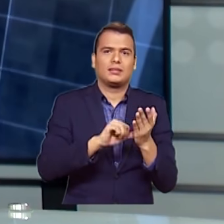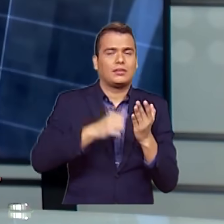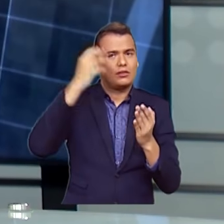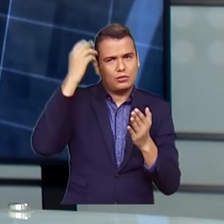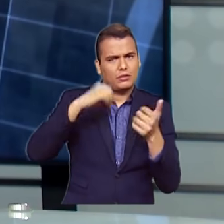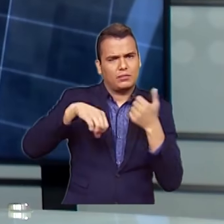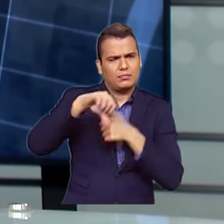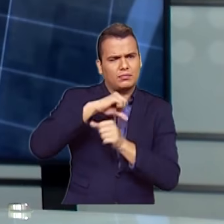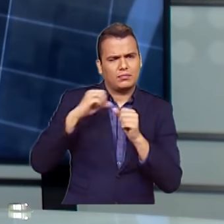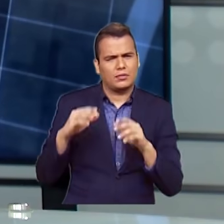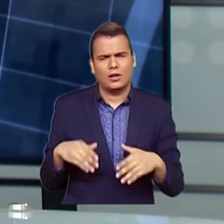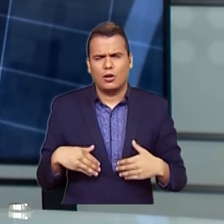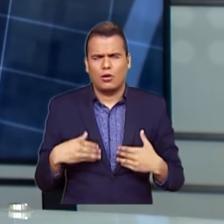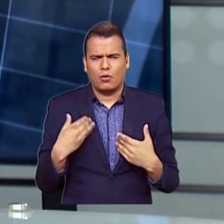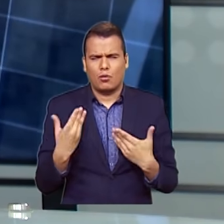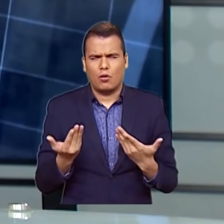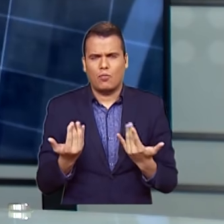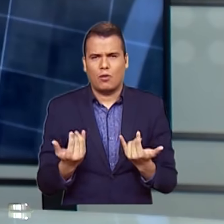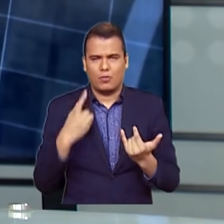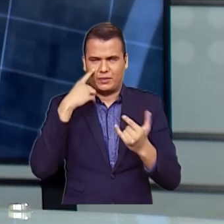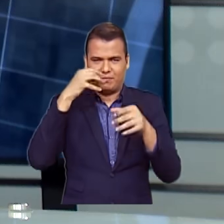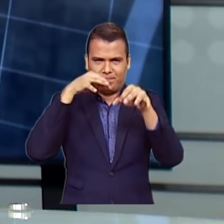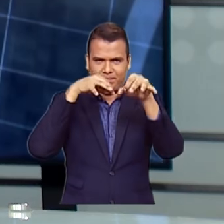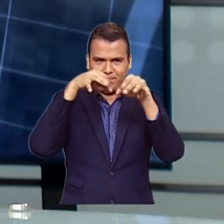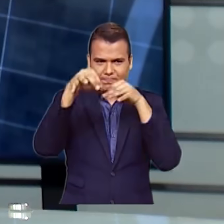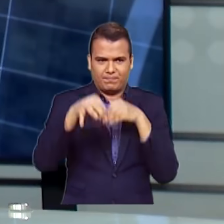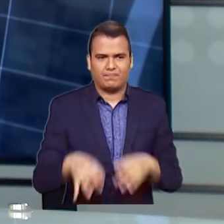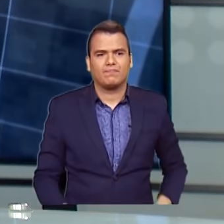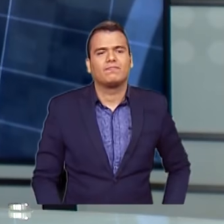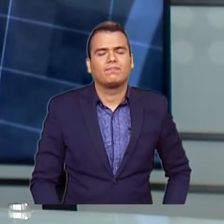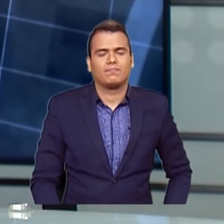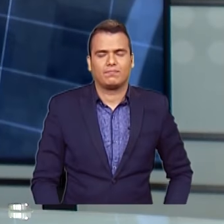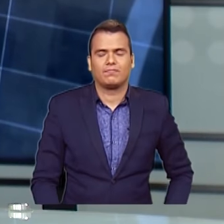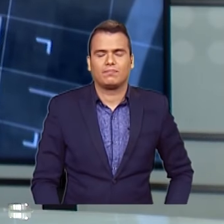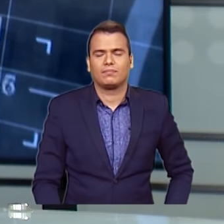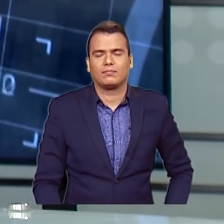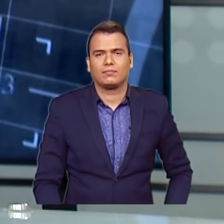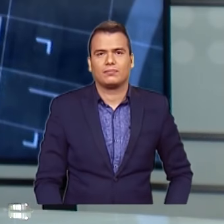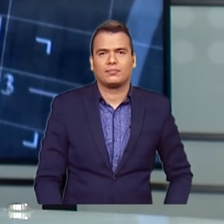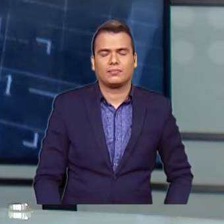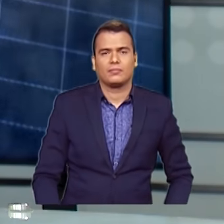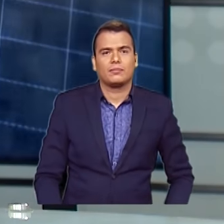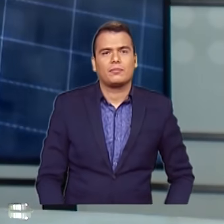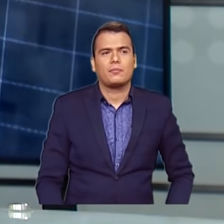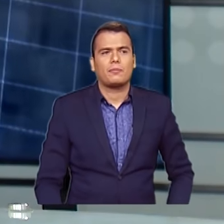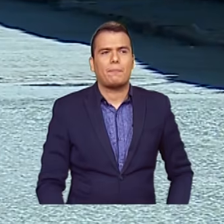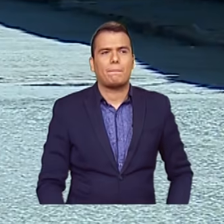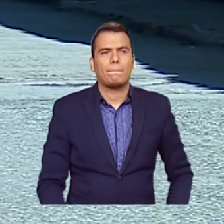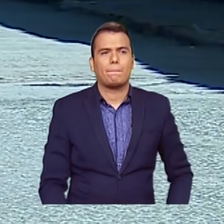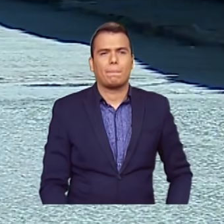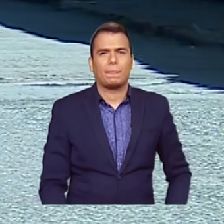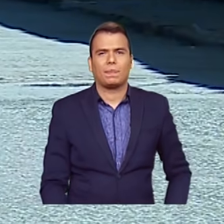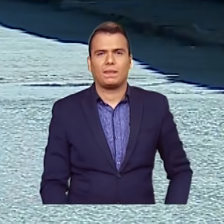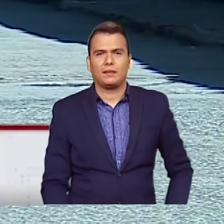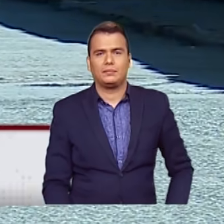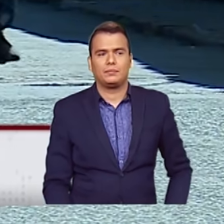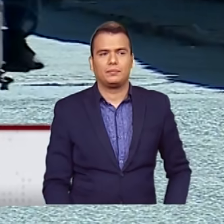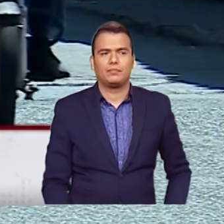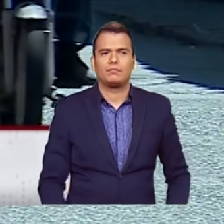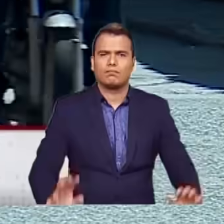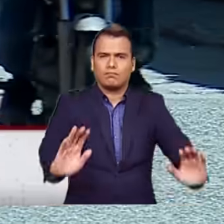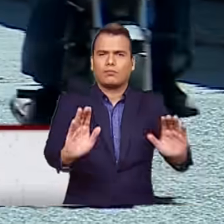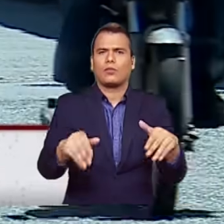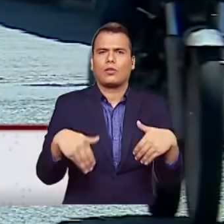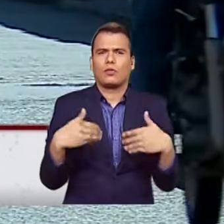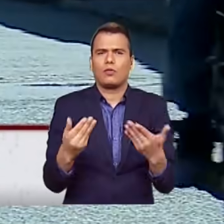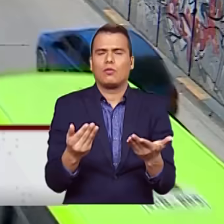para mayor claridad de los televidentes así estarán funcionando estos controles en la ciudad así que dará